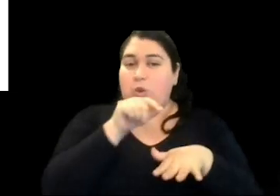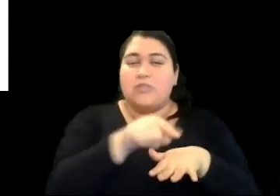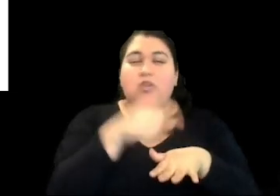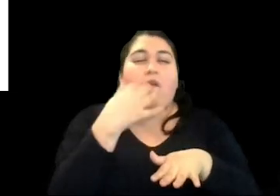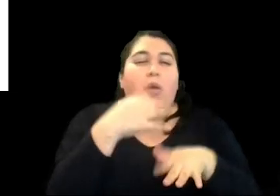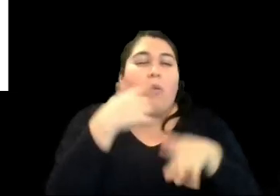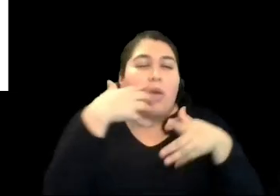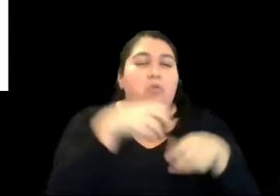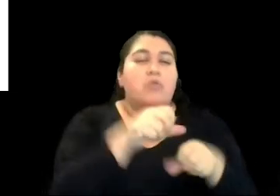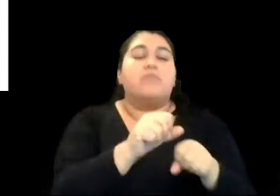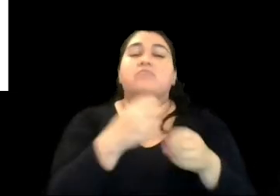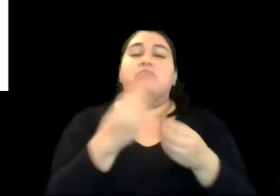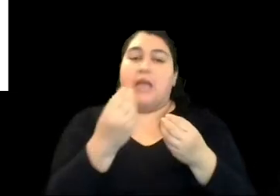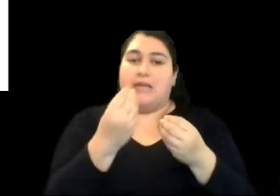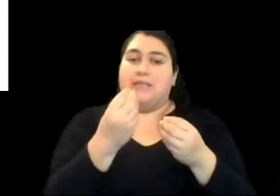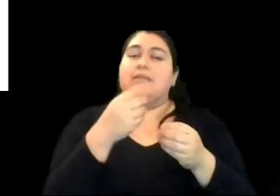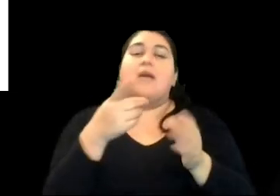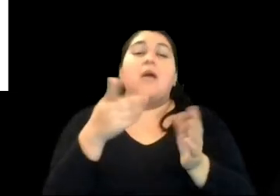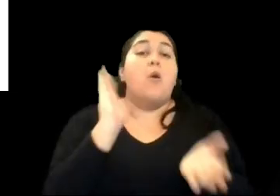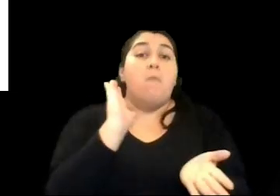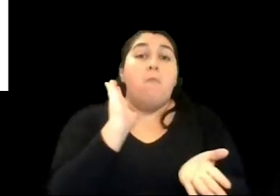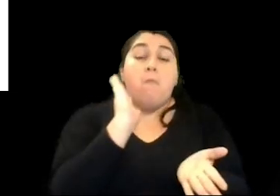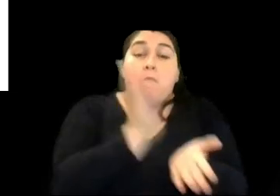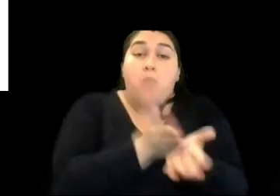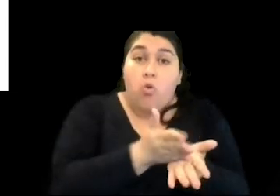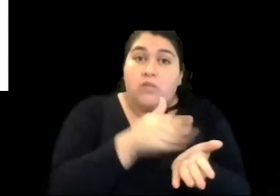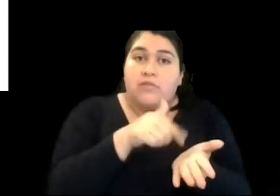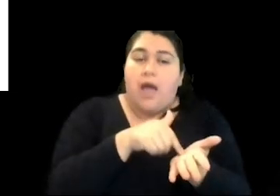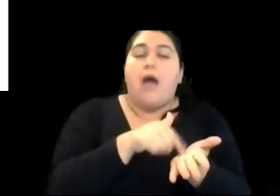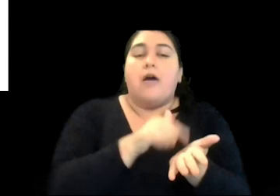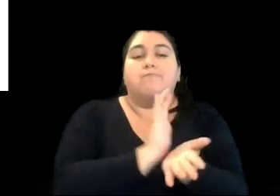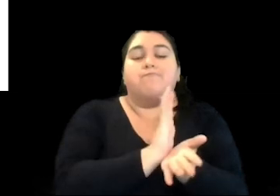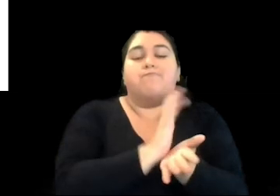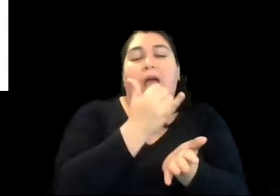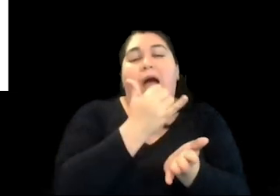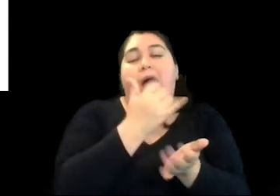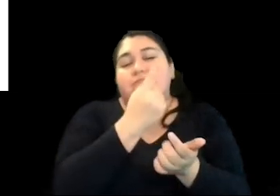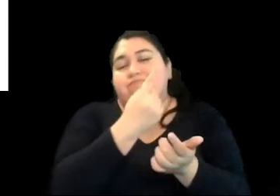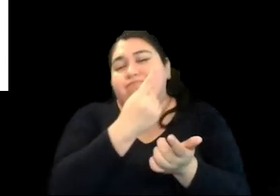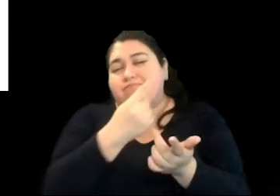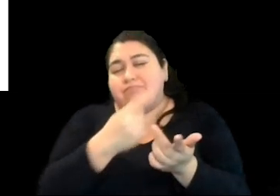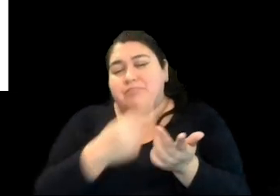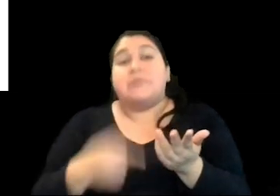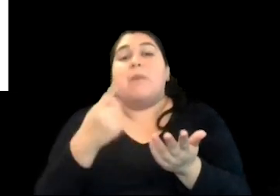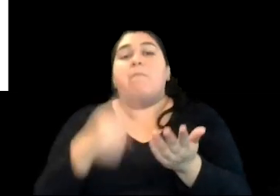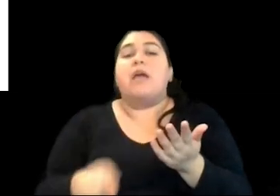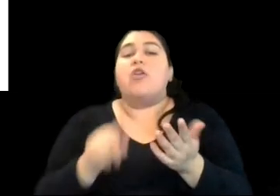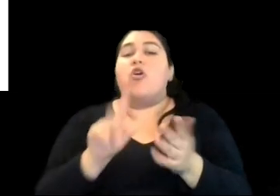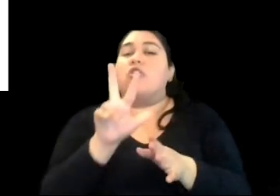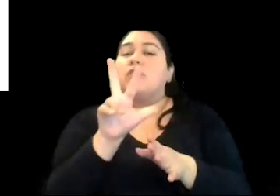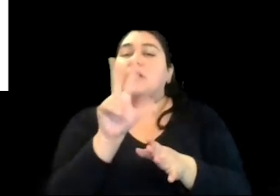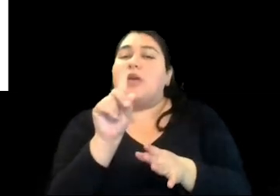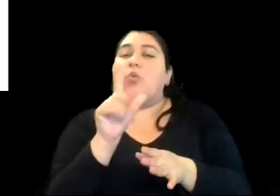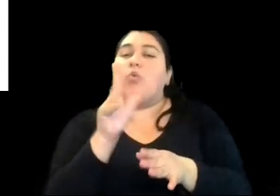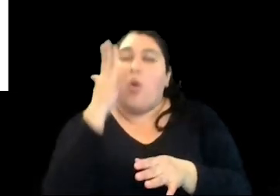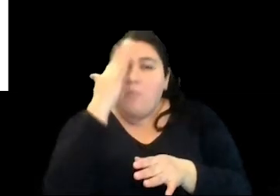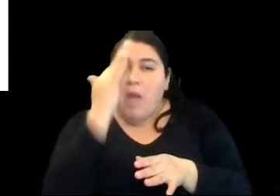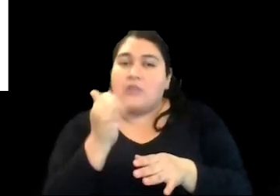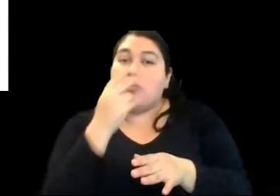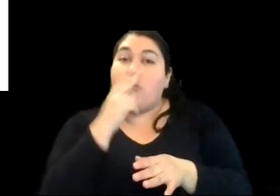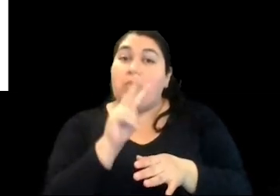multas tienen que referirse a infracciones cometidas antes del 31 de marzo del